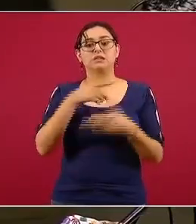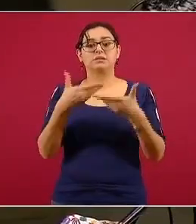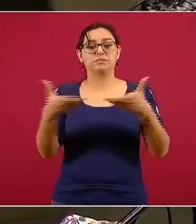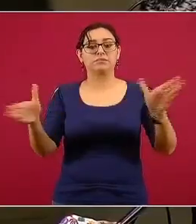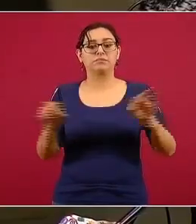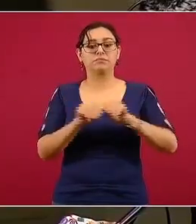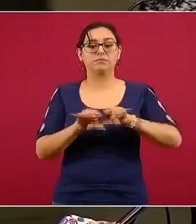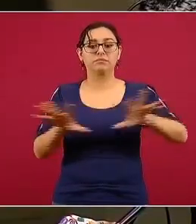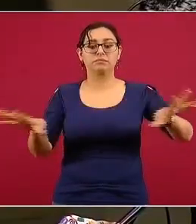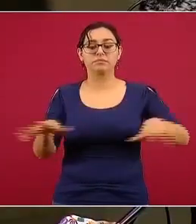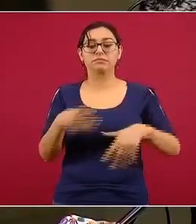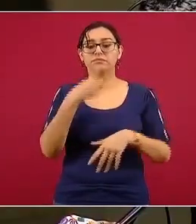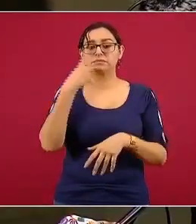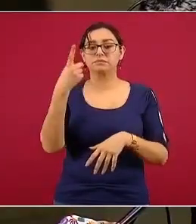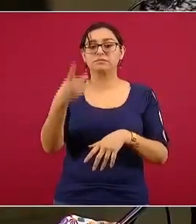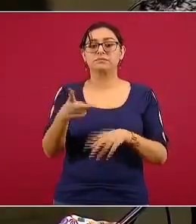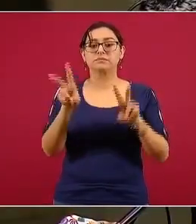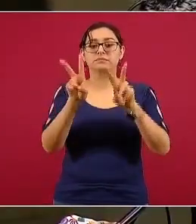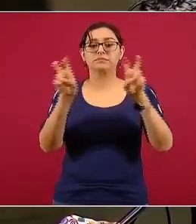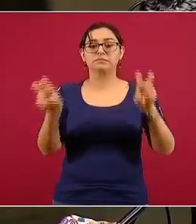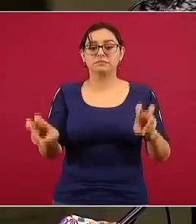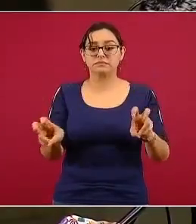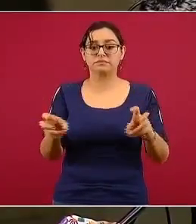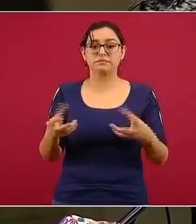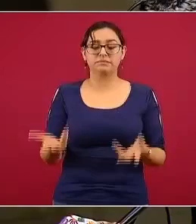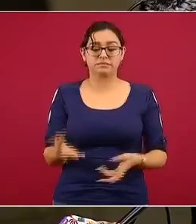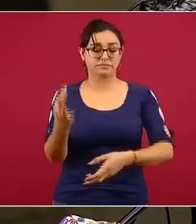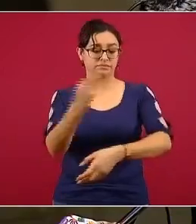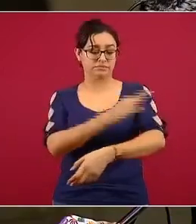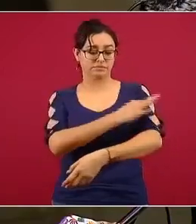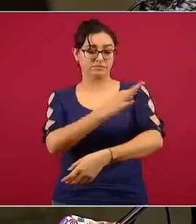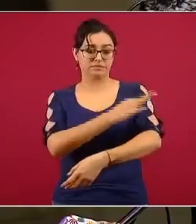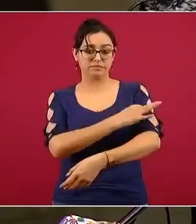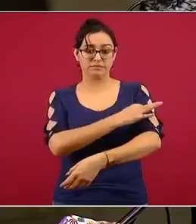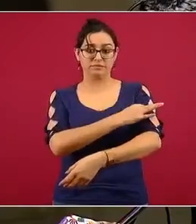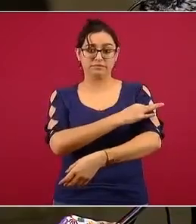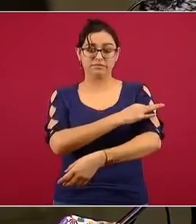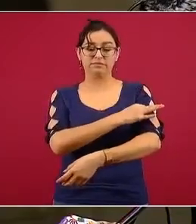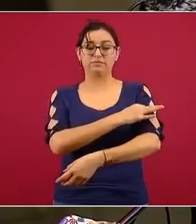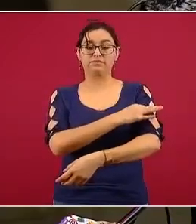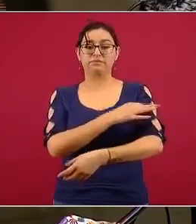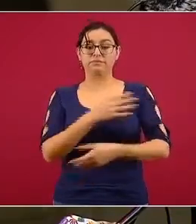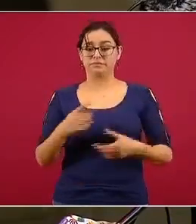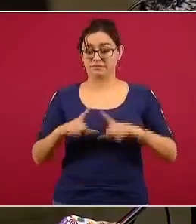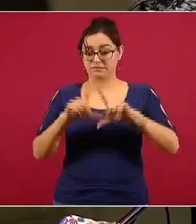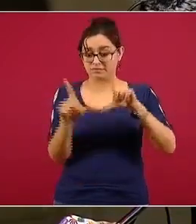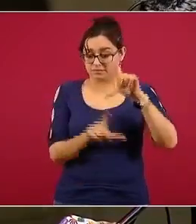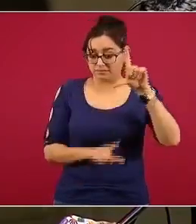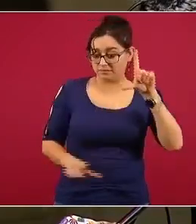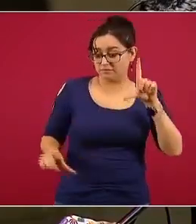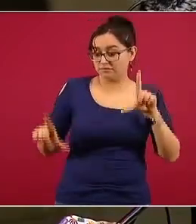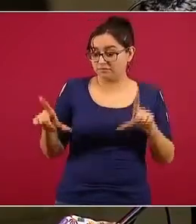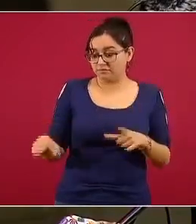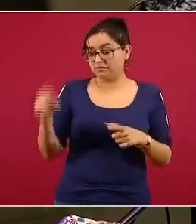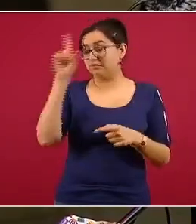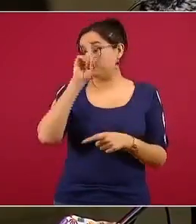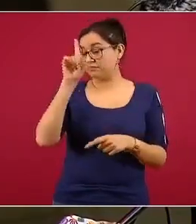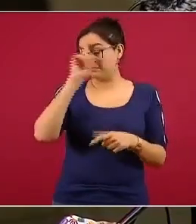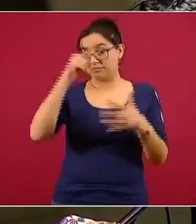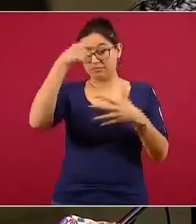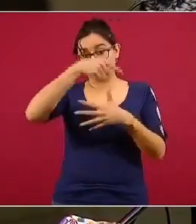priorización inicial y consecutiva para la vacunación contra el SARS-CoV-2 en la población mexicana y hace una serie de